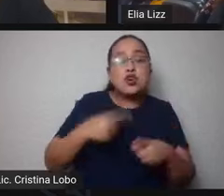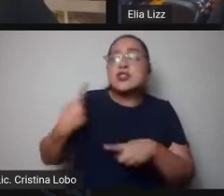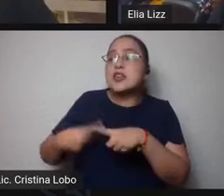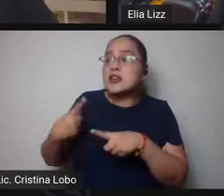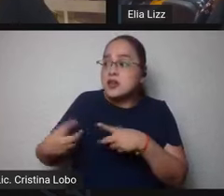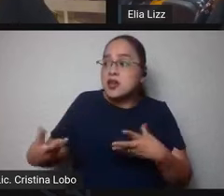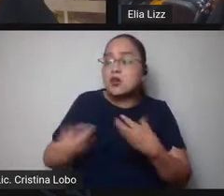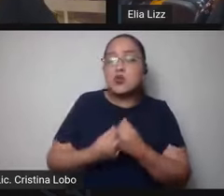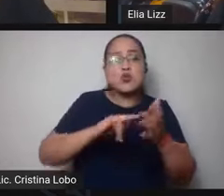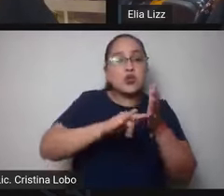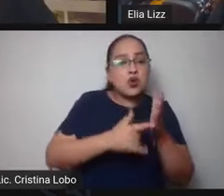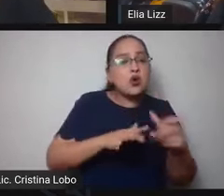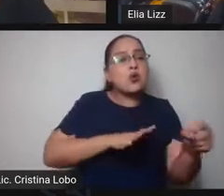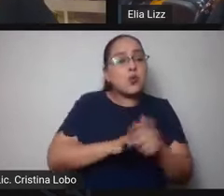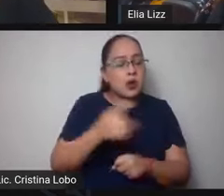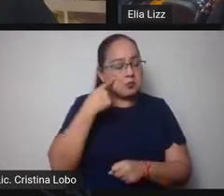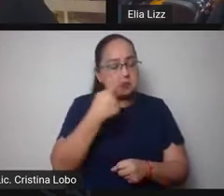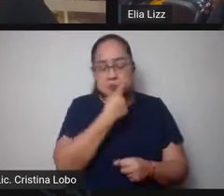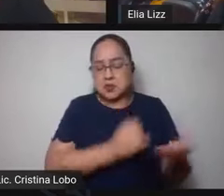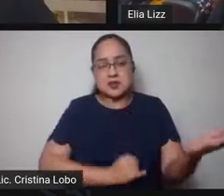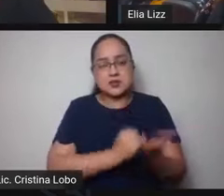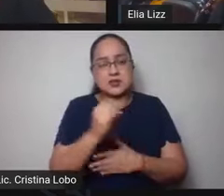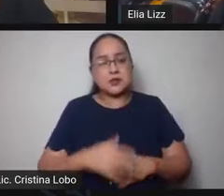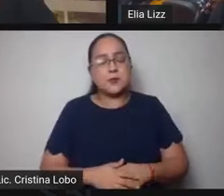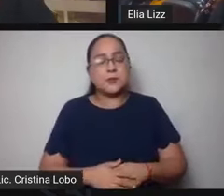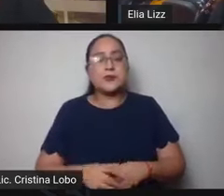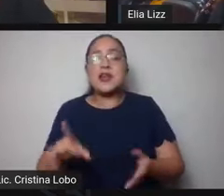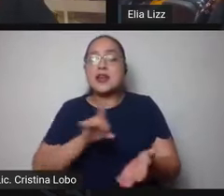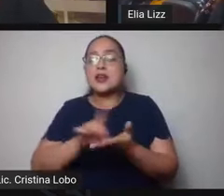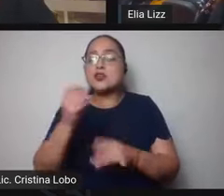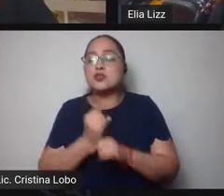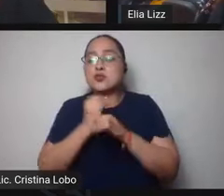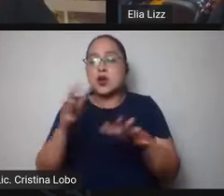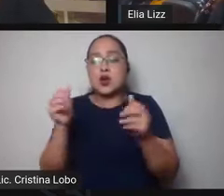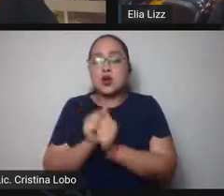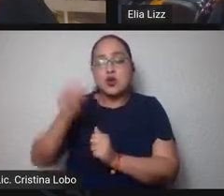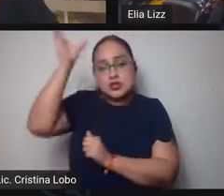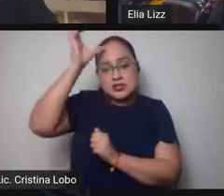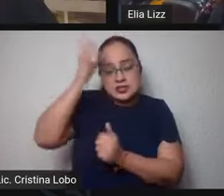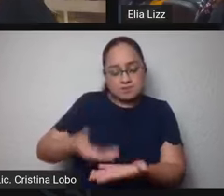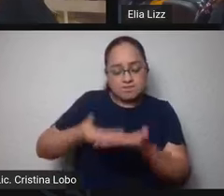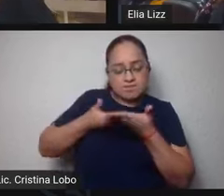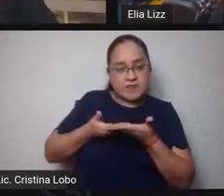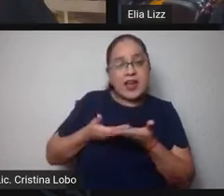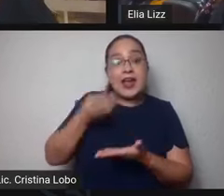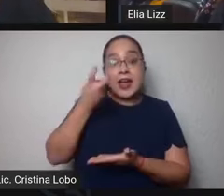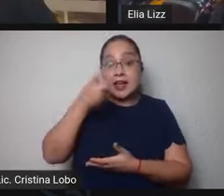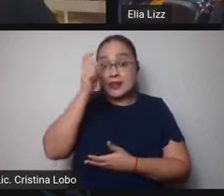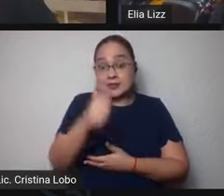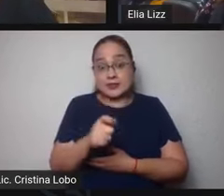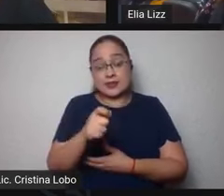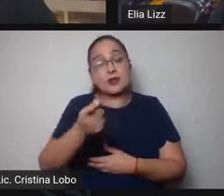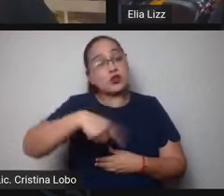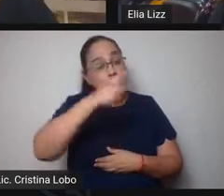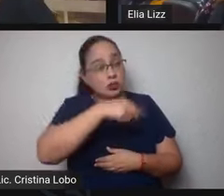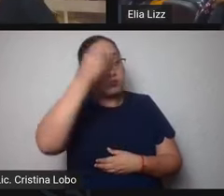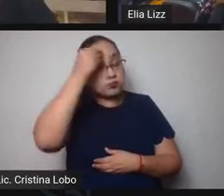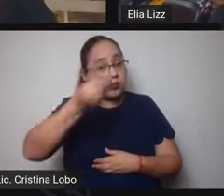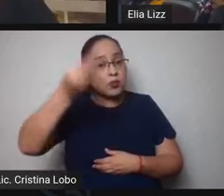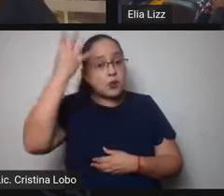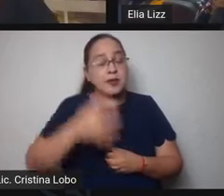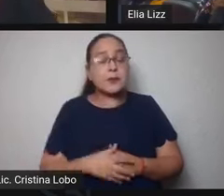hora, todo. El derecho a la información basada en el conocimiento científico. Esa es otra de las cosas que también se nos olvida.